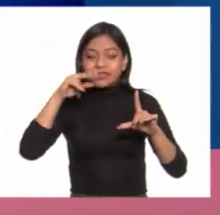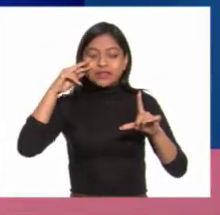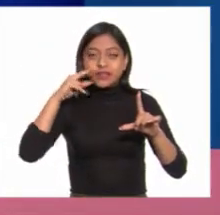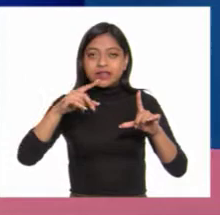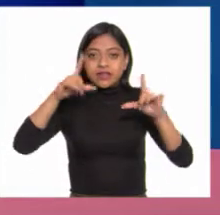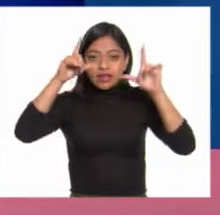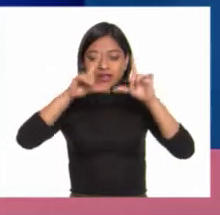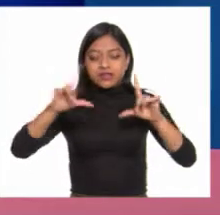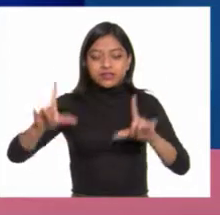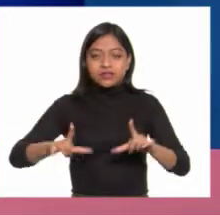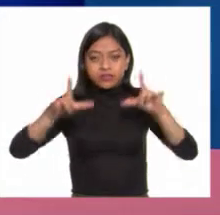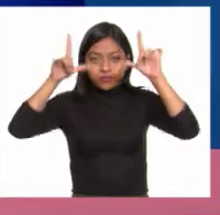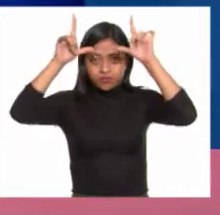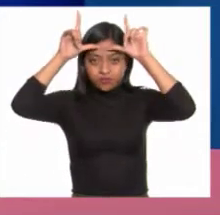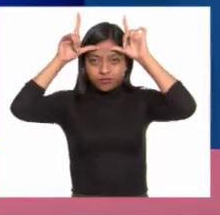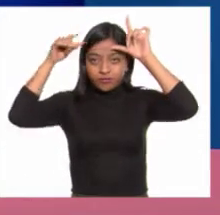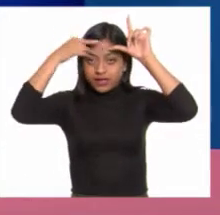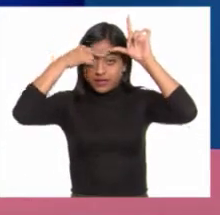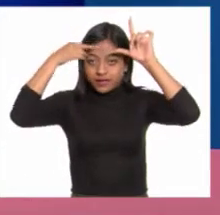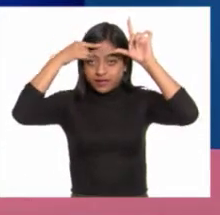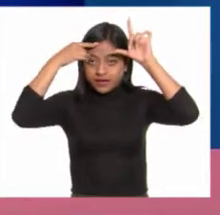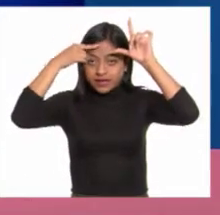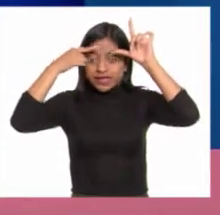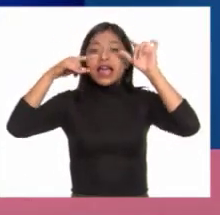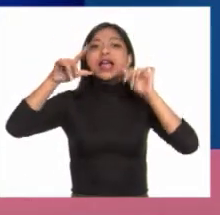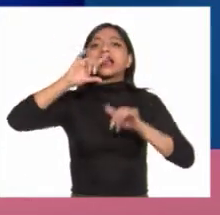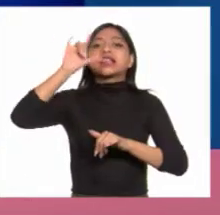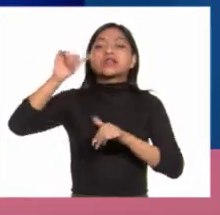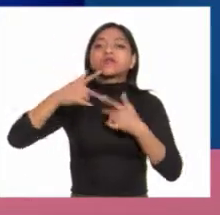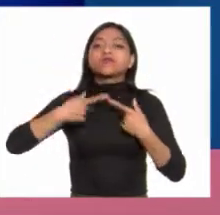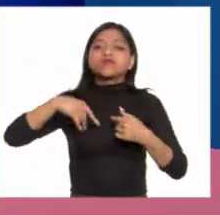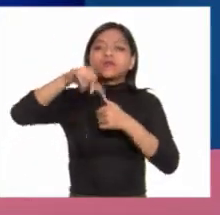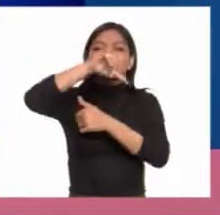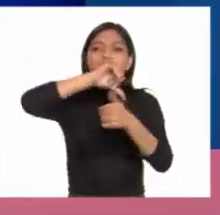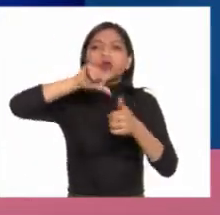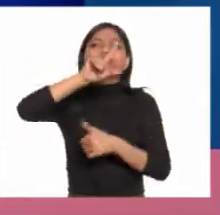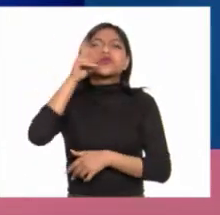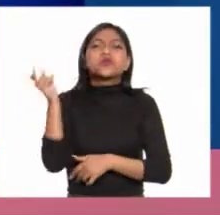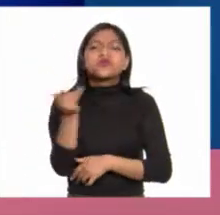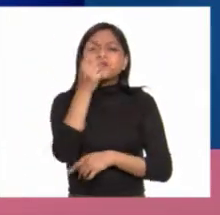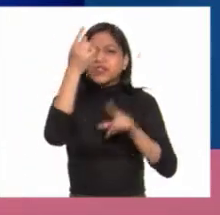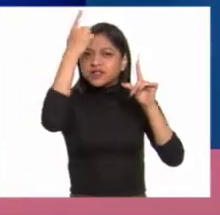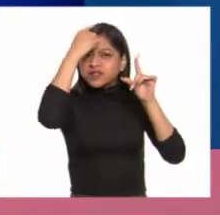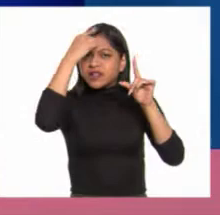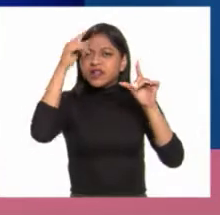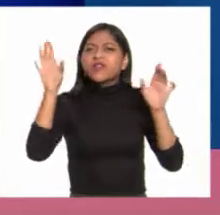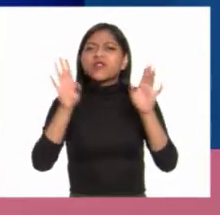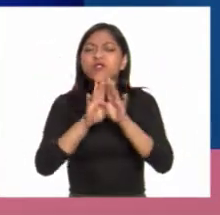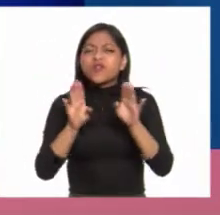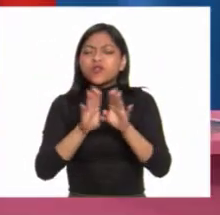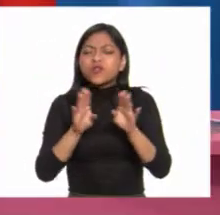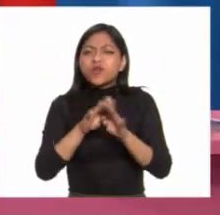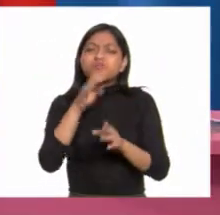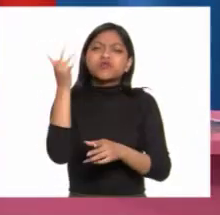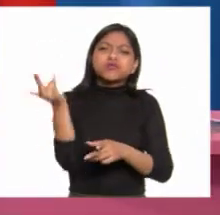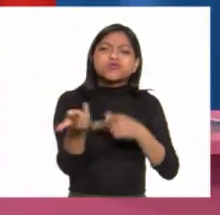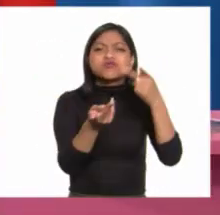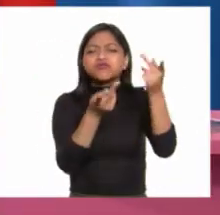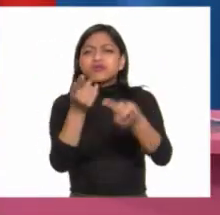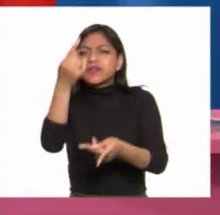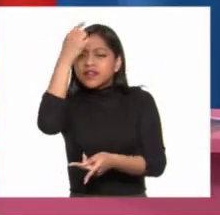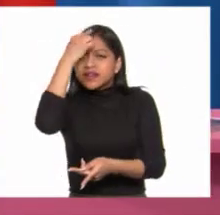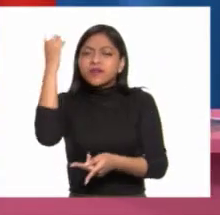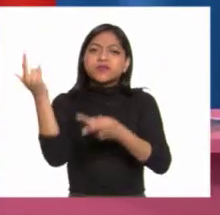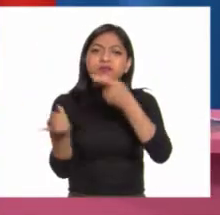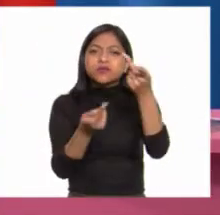la frente. Y después, por turno, le vas preguntando a los otros jugadores para que te den pistas de lo